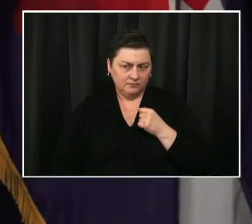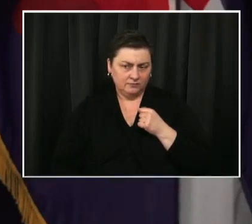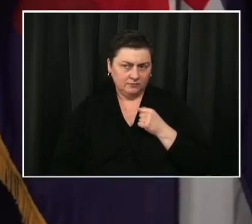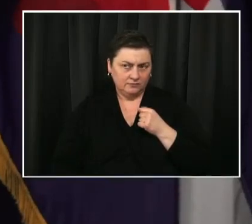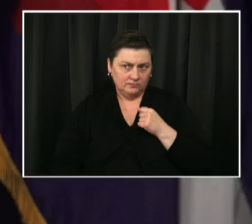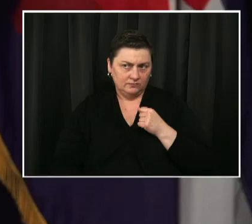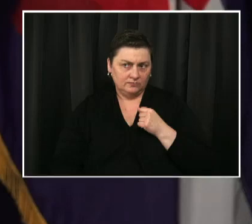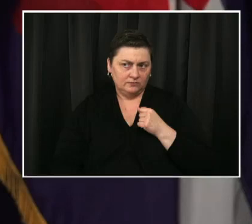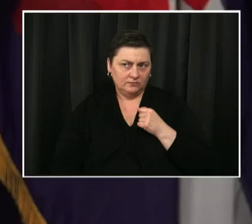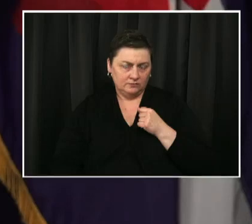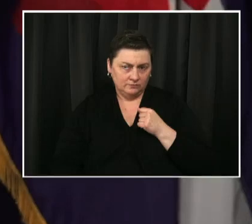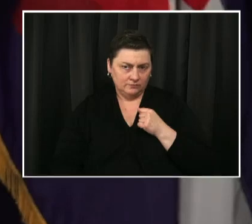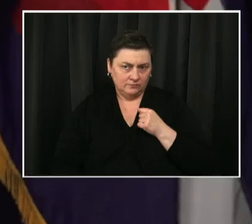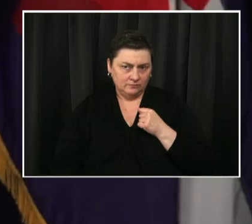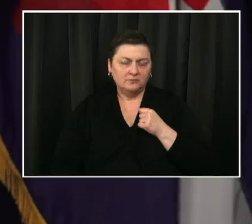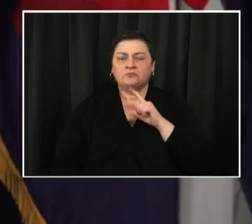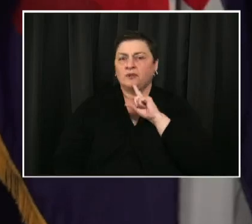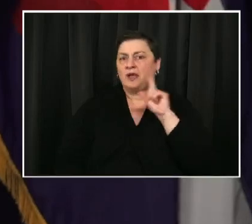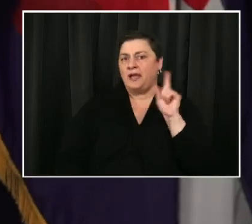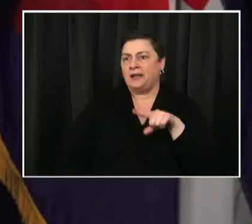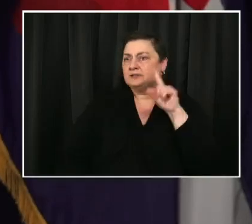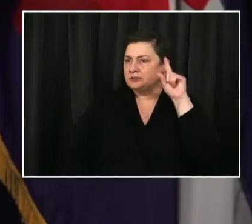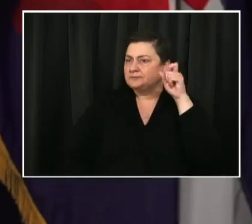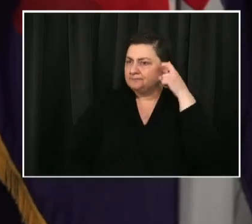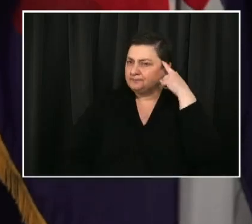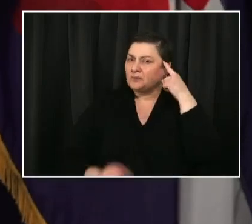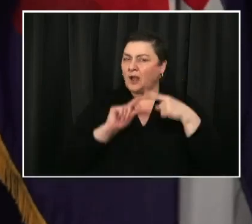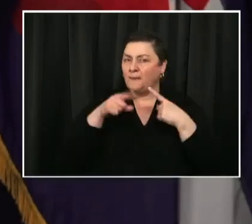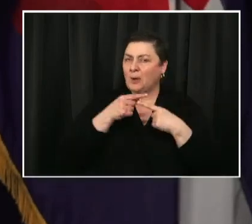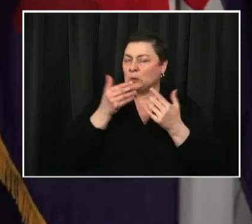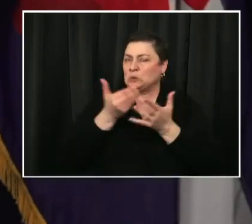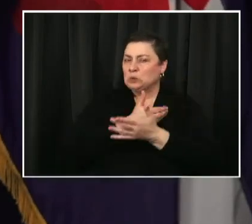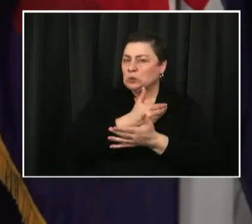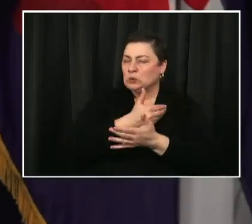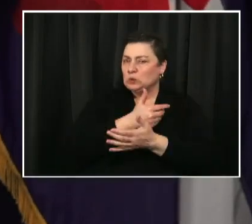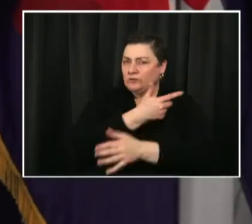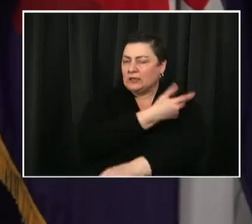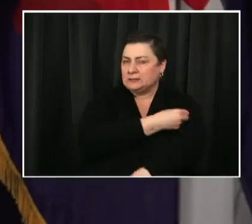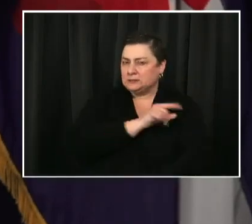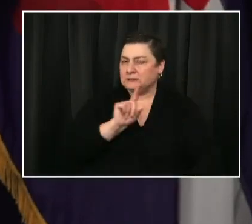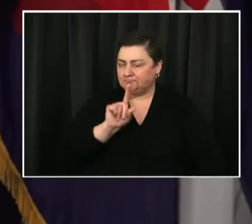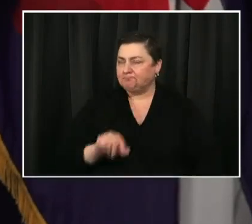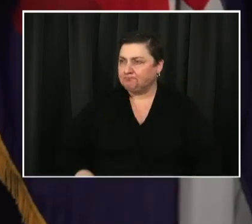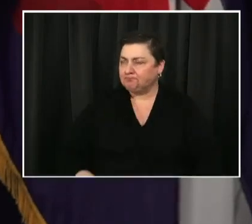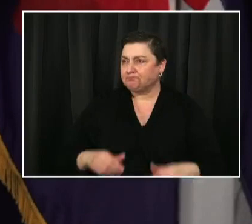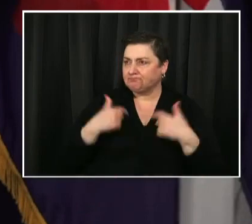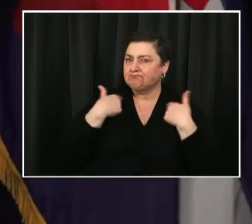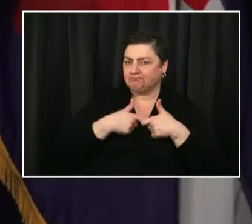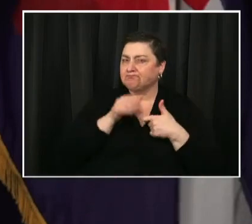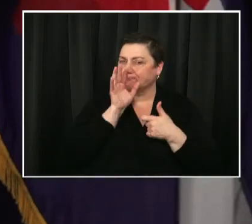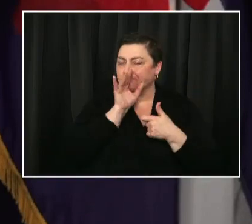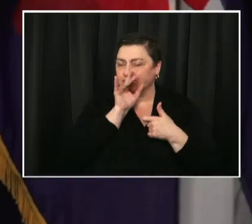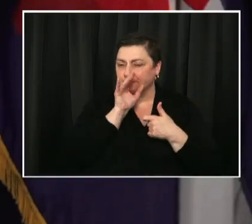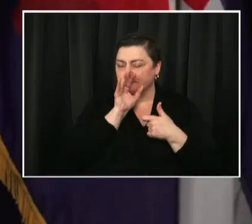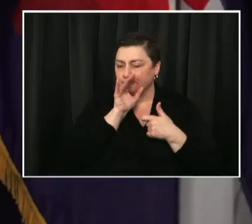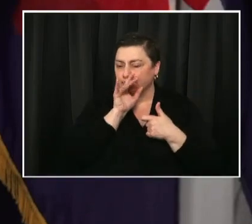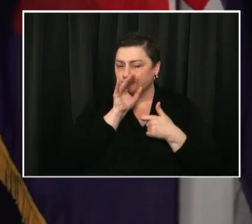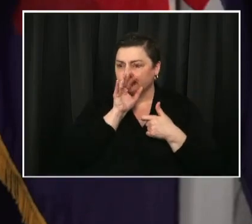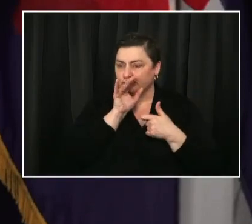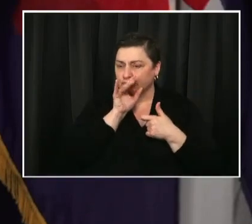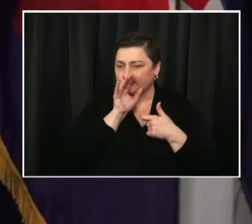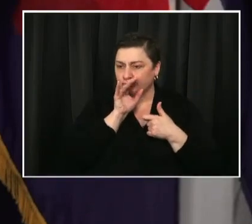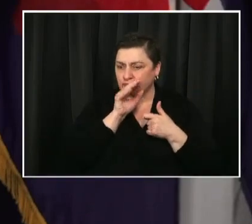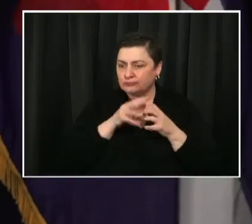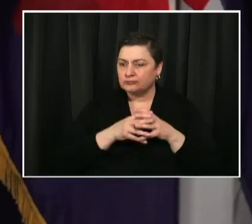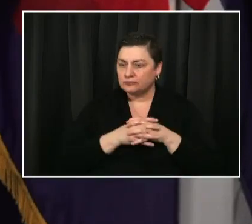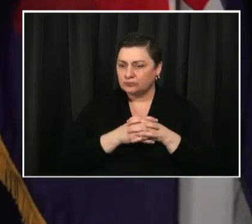este viernes, el 19 de marzo, todas las personas mayor que